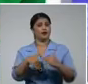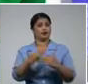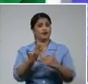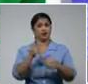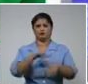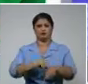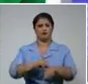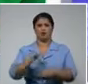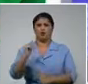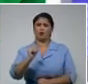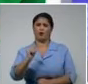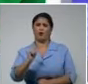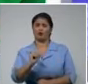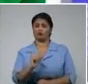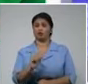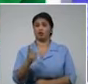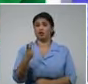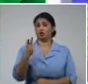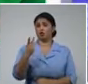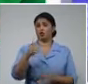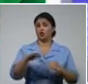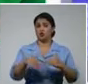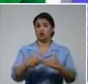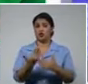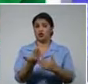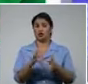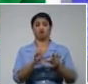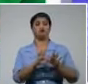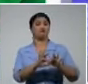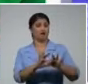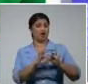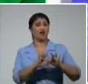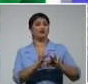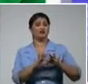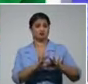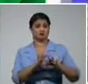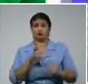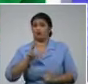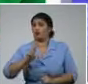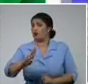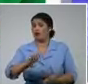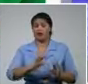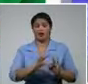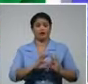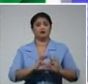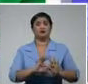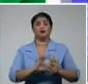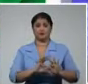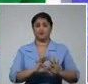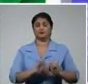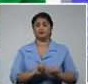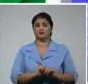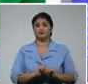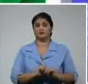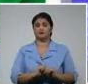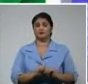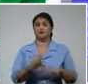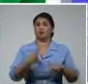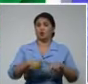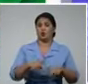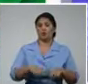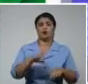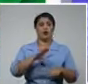de ellos en terapia intensiva, y después de un grupo de complicaciones que